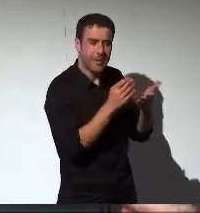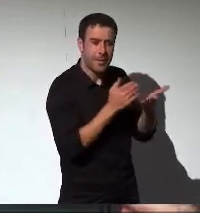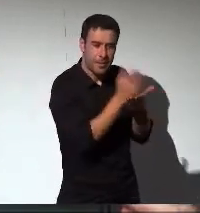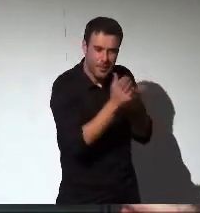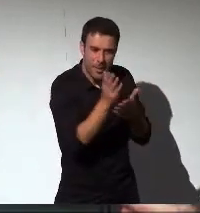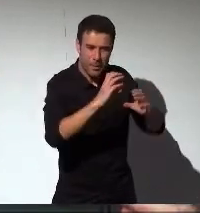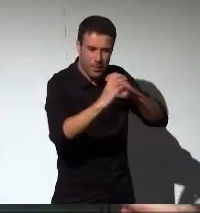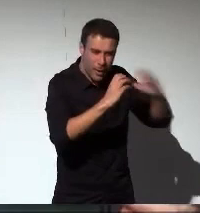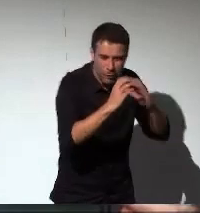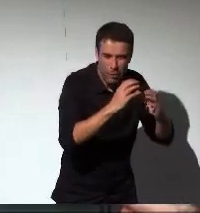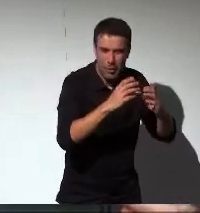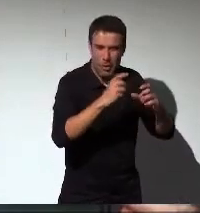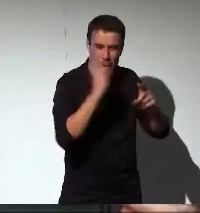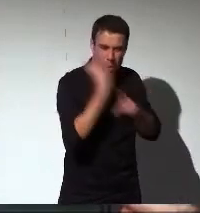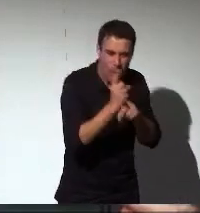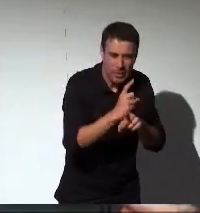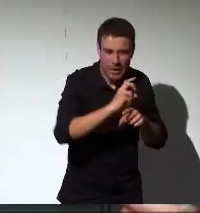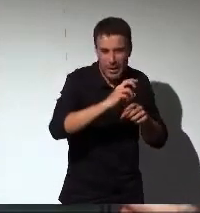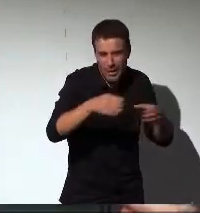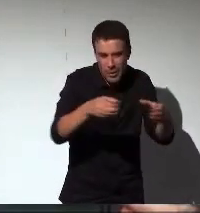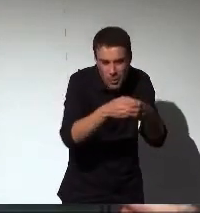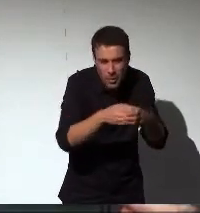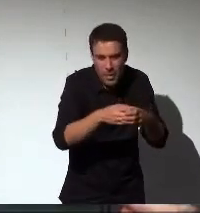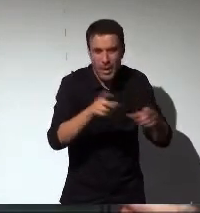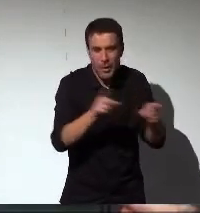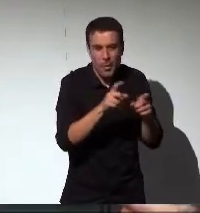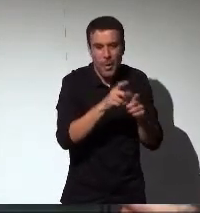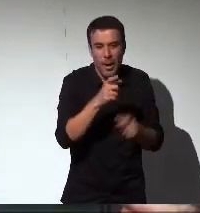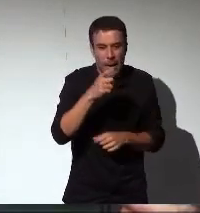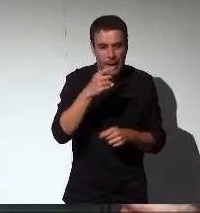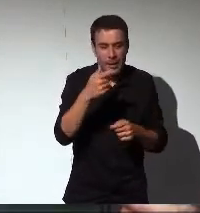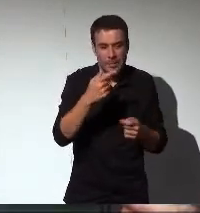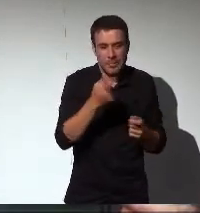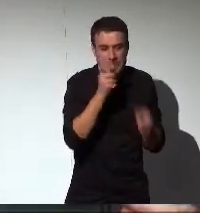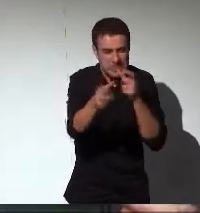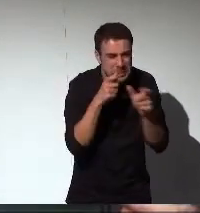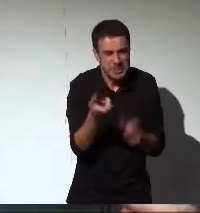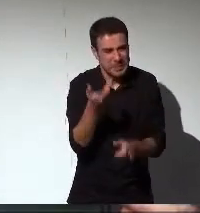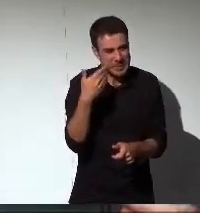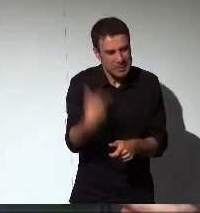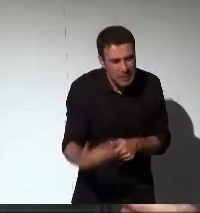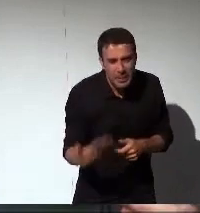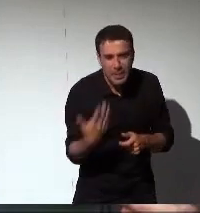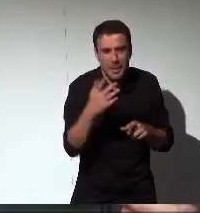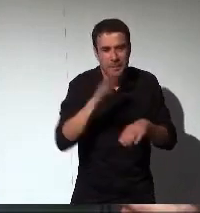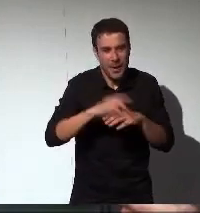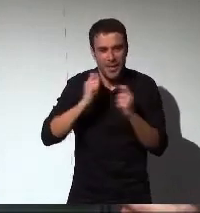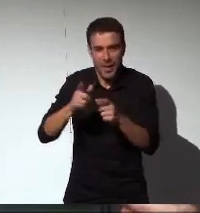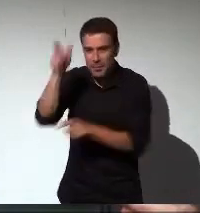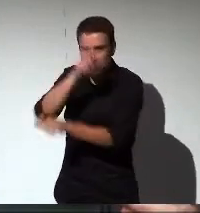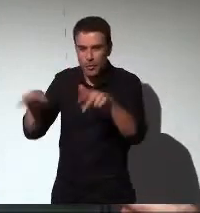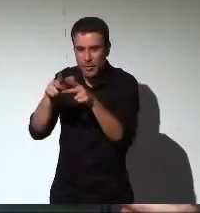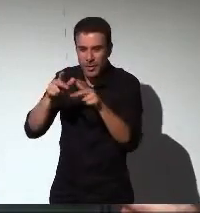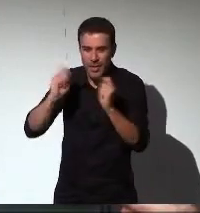en fin, meterse con algunos, para descalificar planteamientos, para confundir a la población.